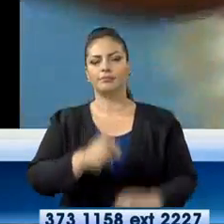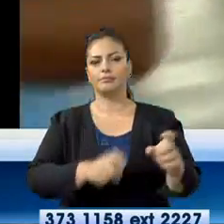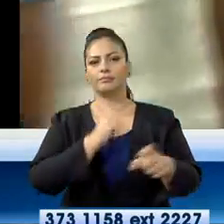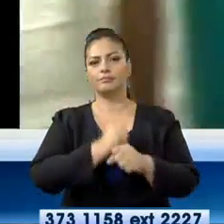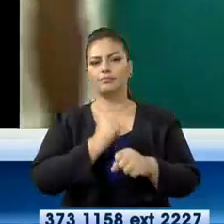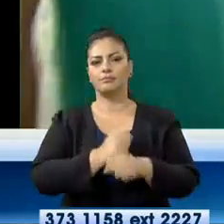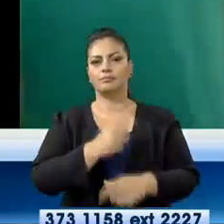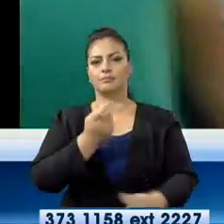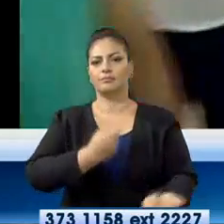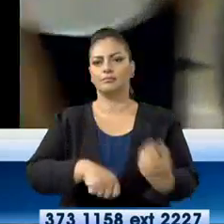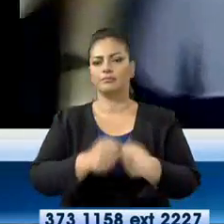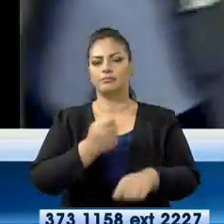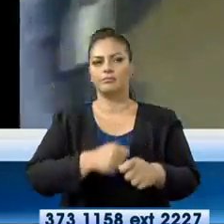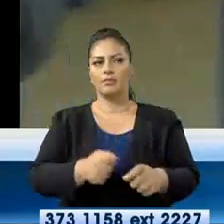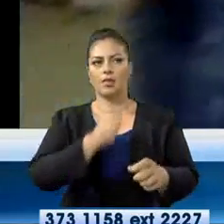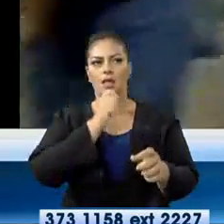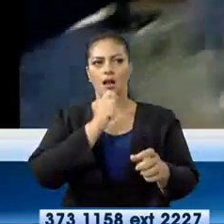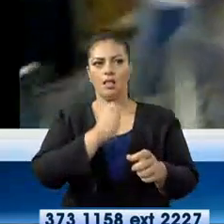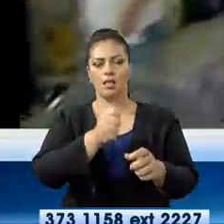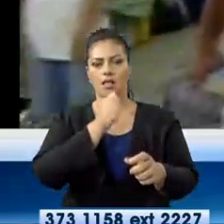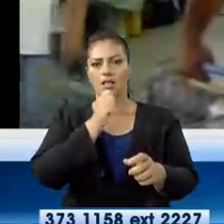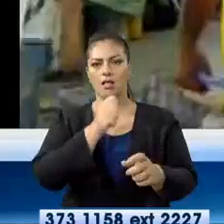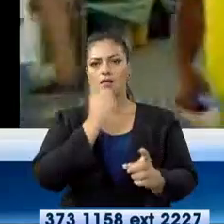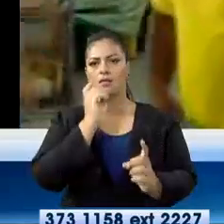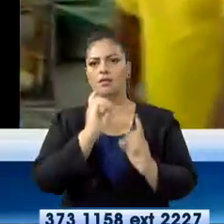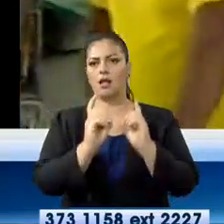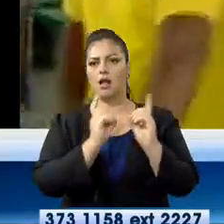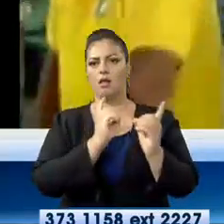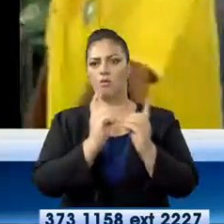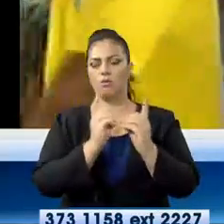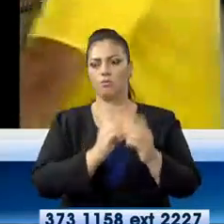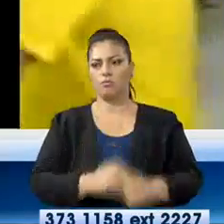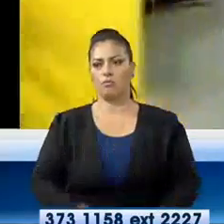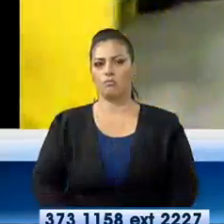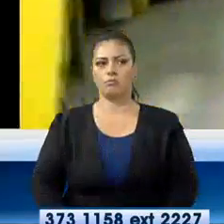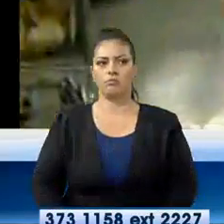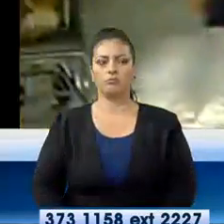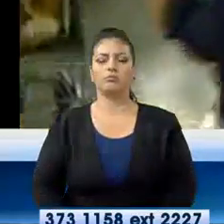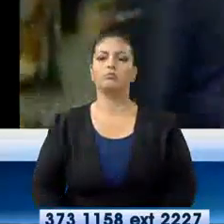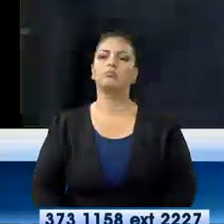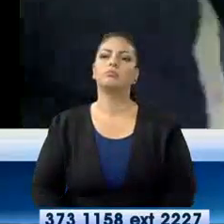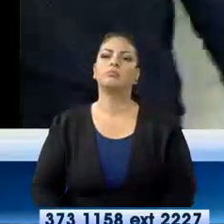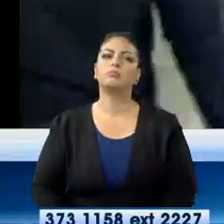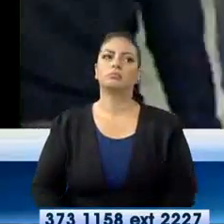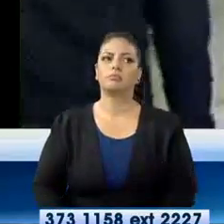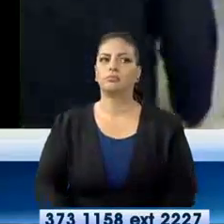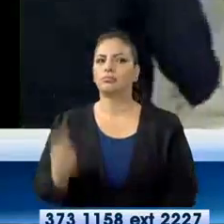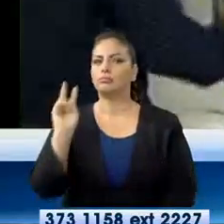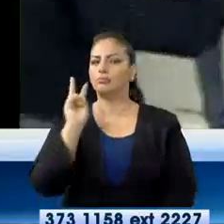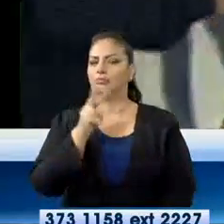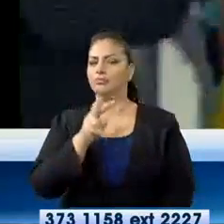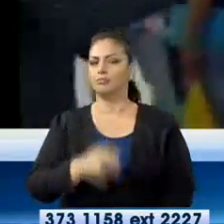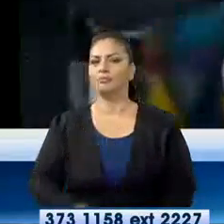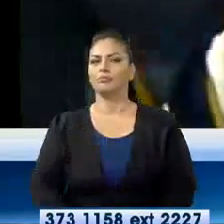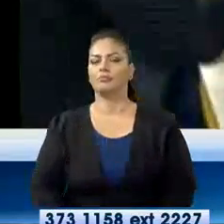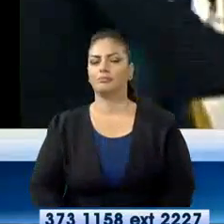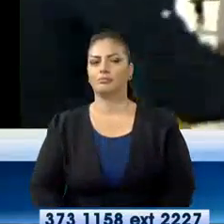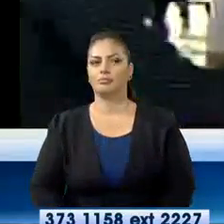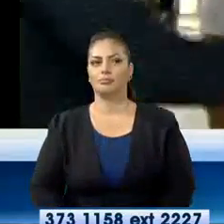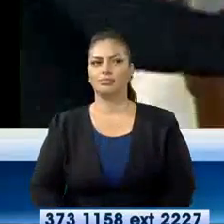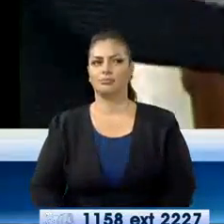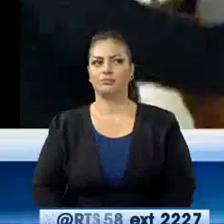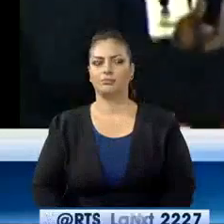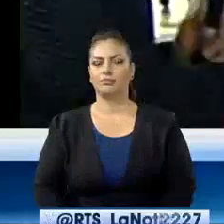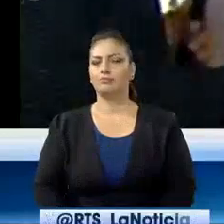del mercado. Hay denuncias también de consumidores a quienes les han vendido pollos inflados. Amiga, buenos días. Yo sé que aquí no